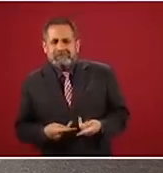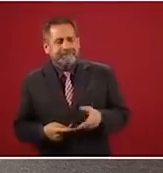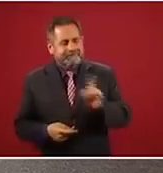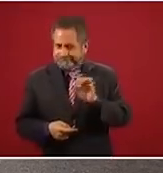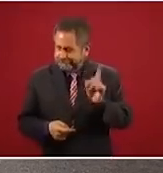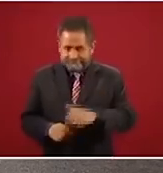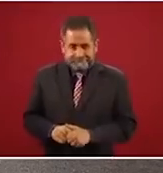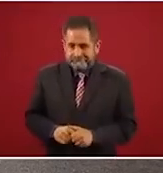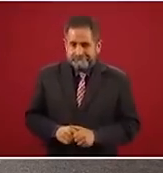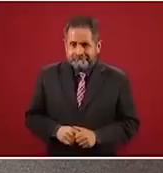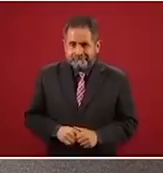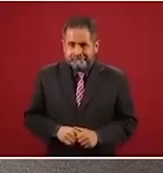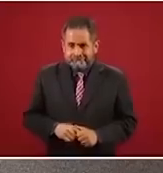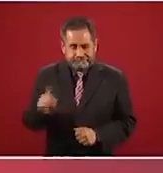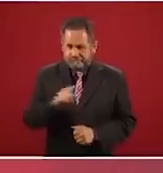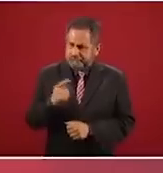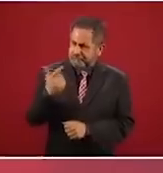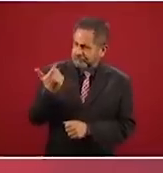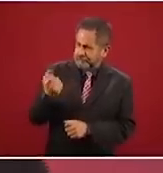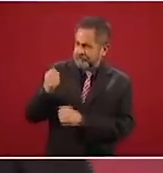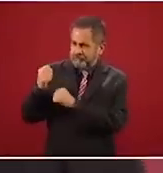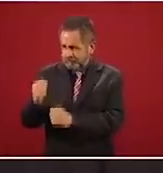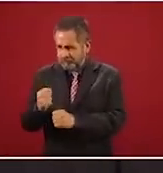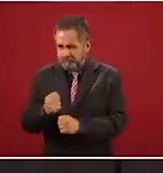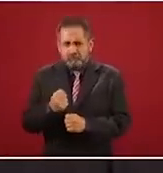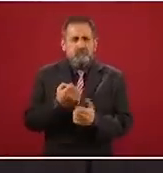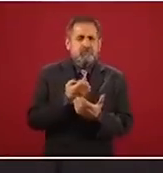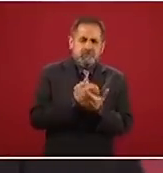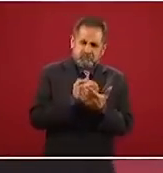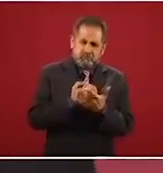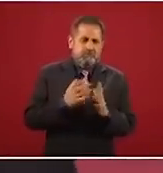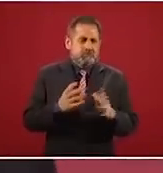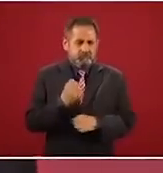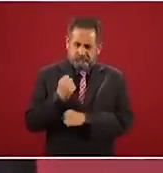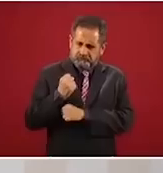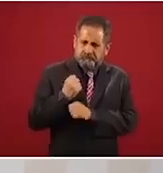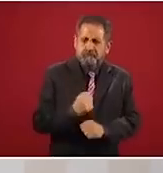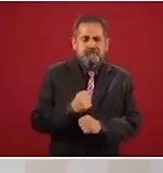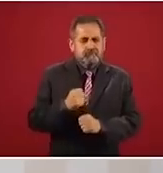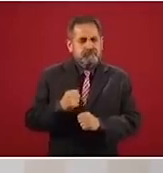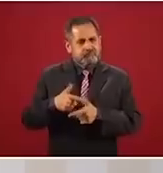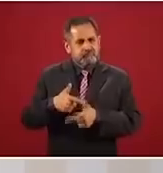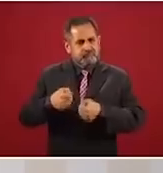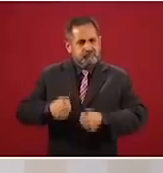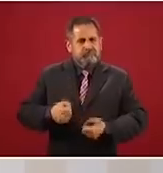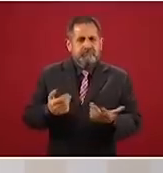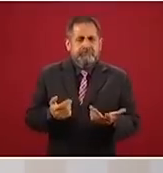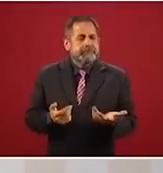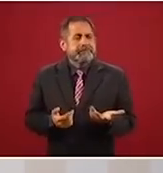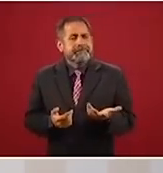No, peso fuerte y economía fuerte. ¿Por